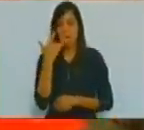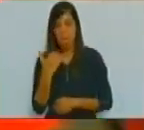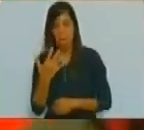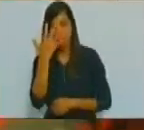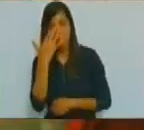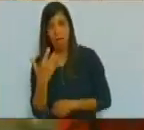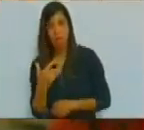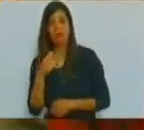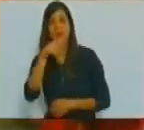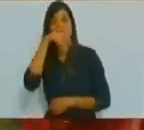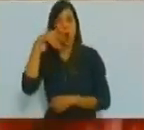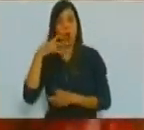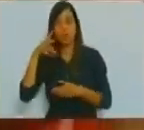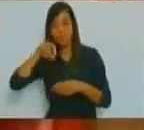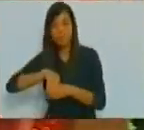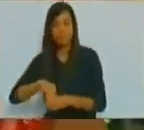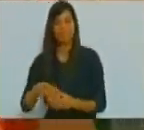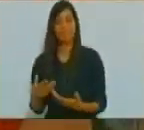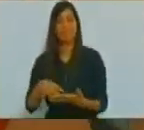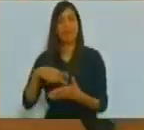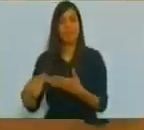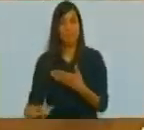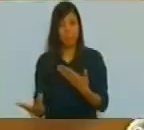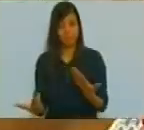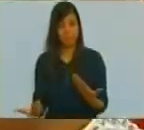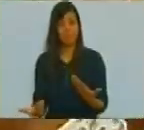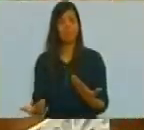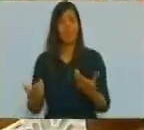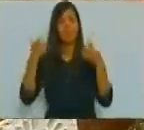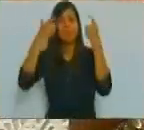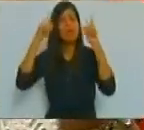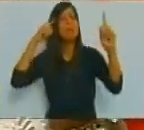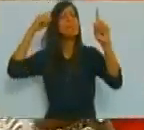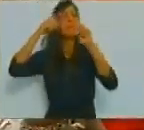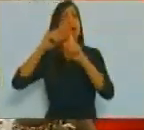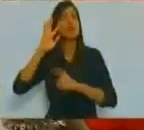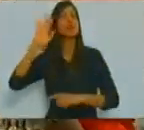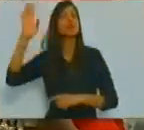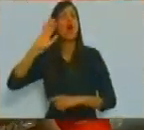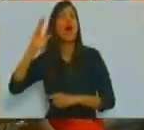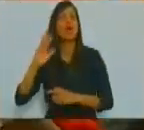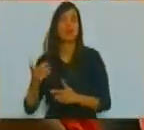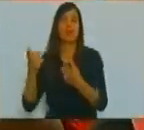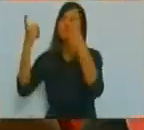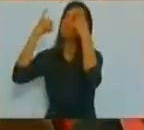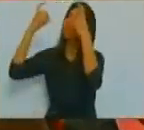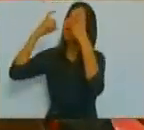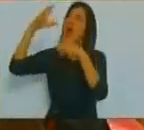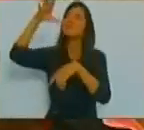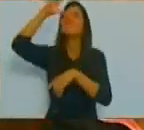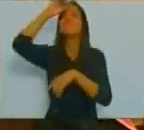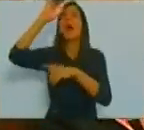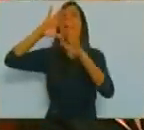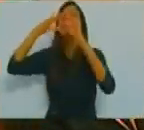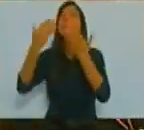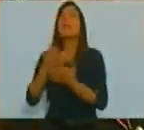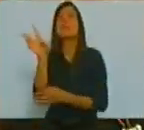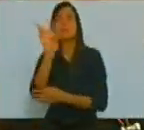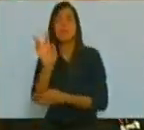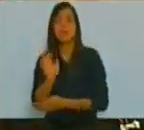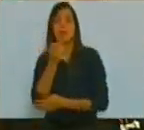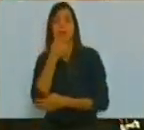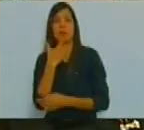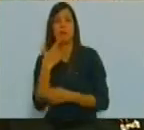socialista está que sabe no canto está que chabán os repito está que sabe nos